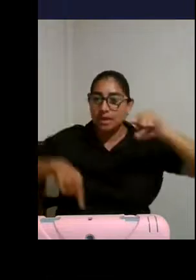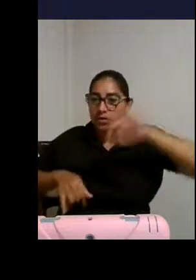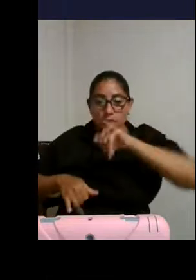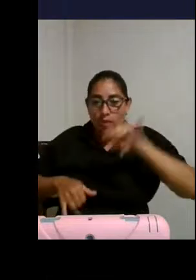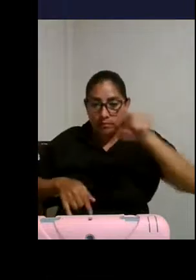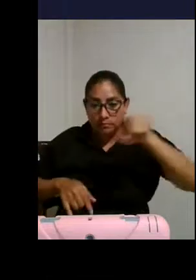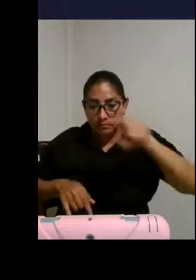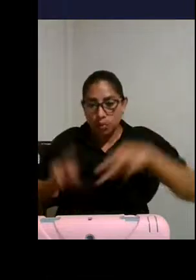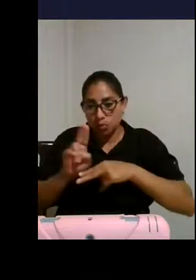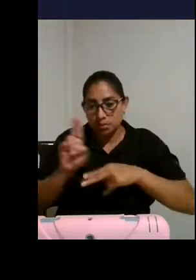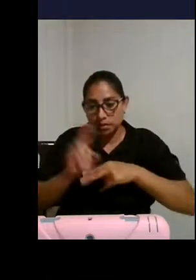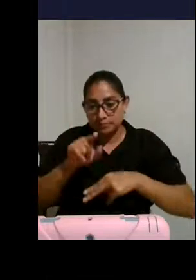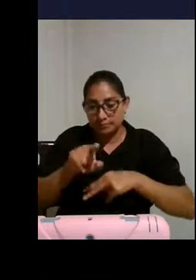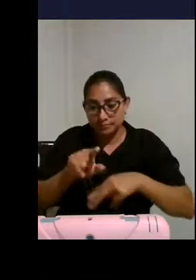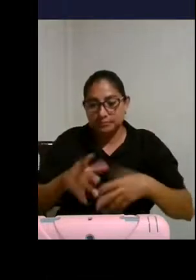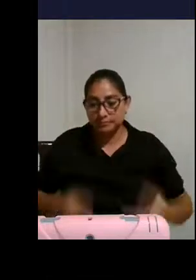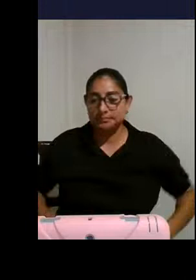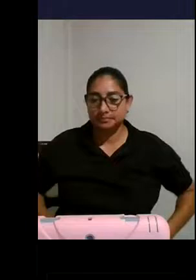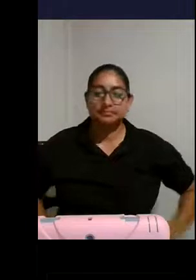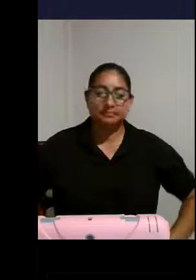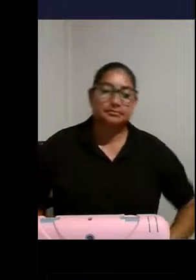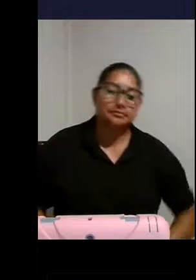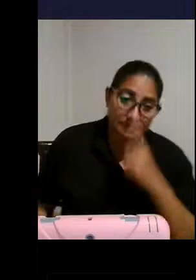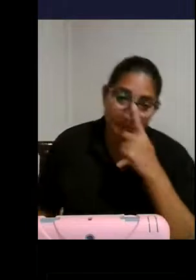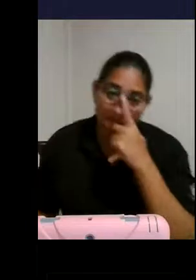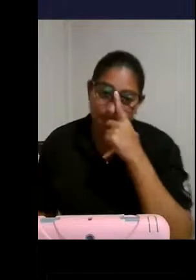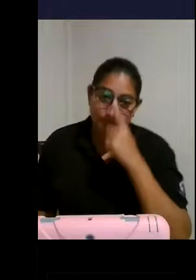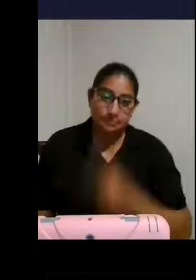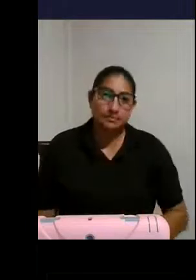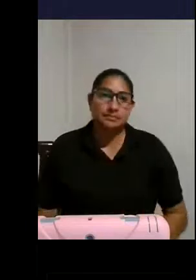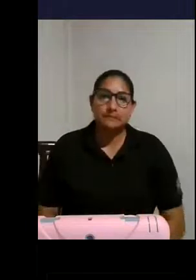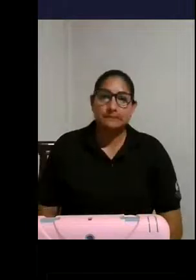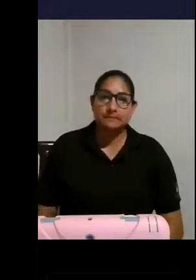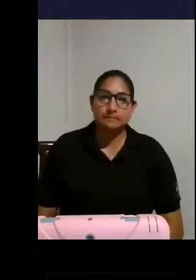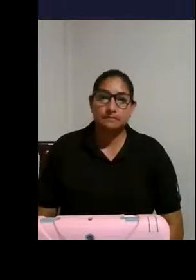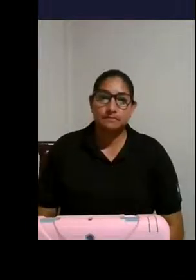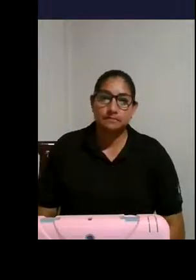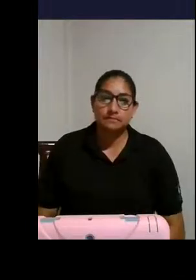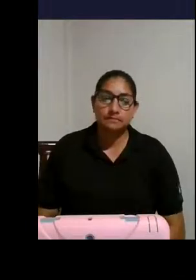calcular. ¿Ok? Pero lo que importa aquí es la pendiente.